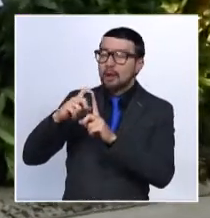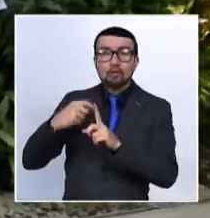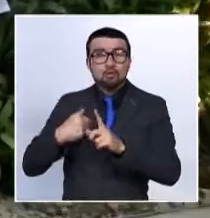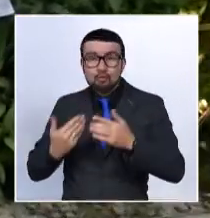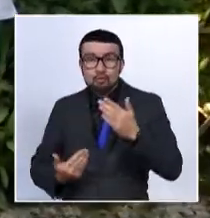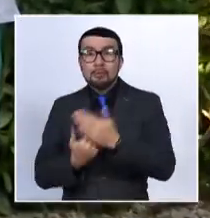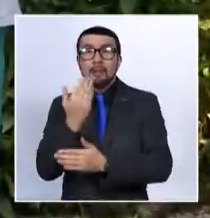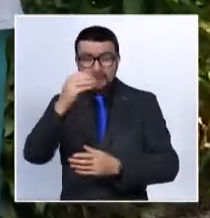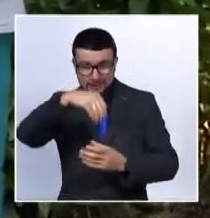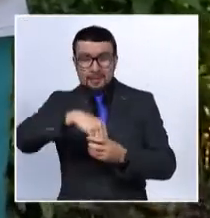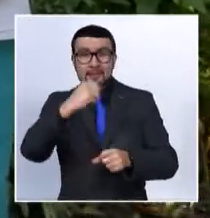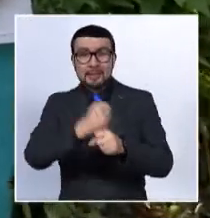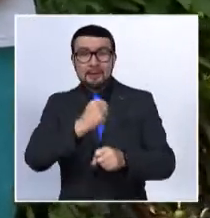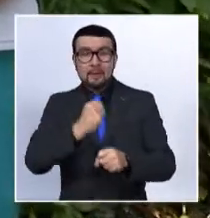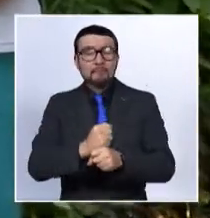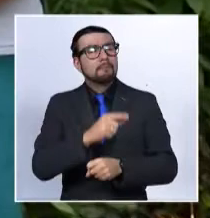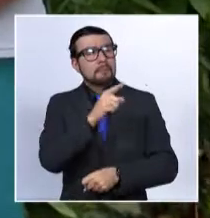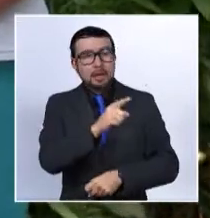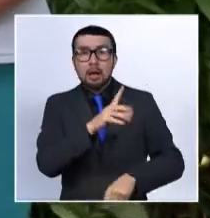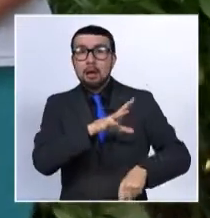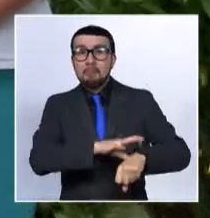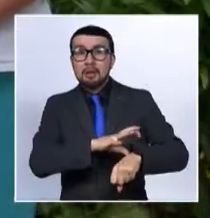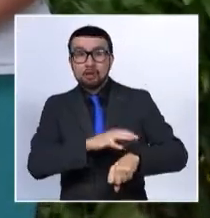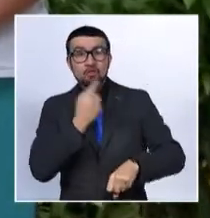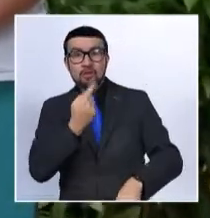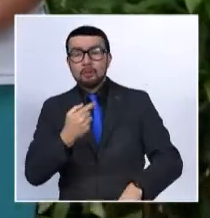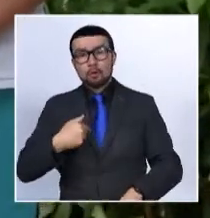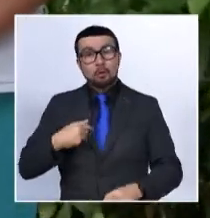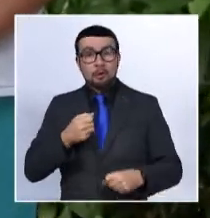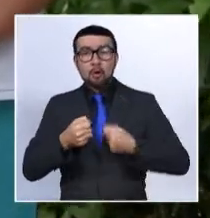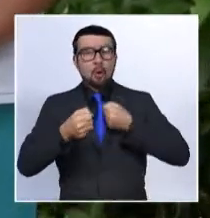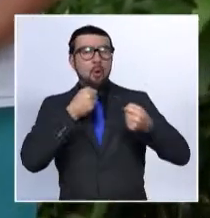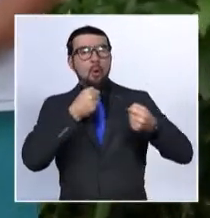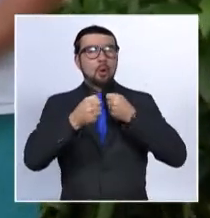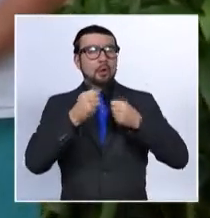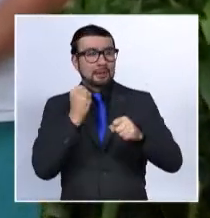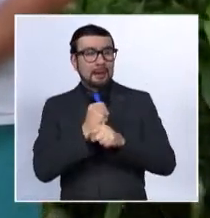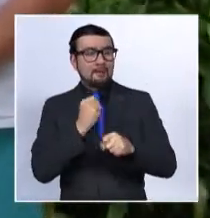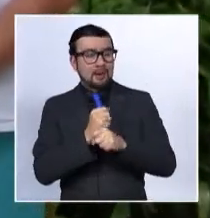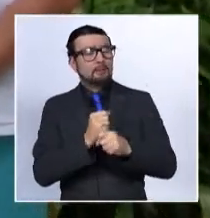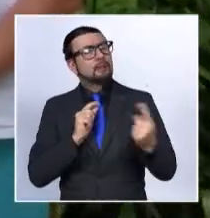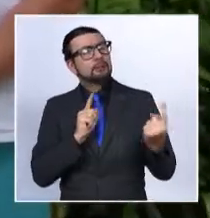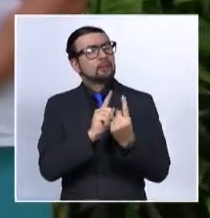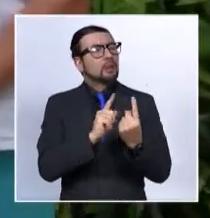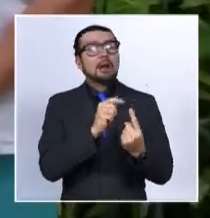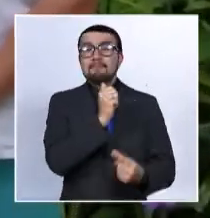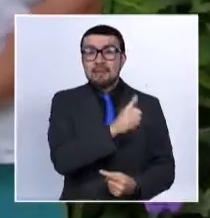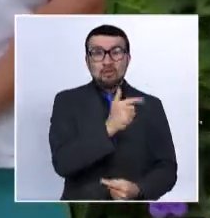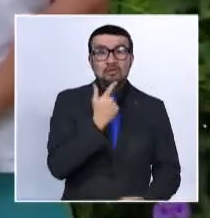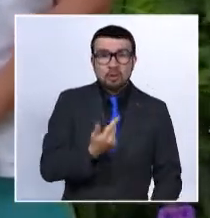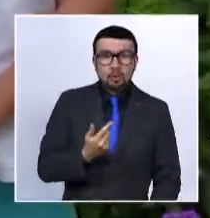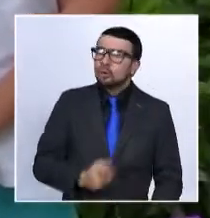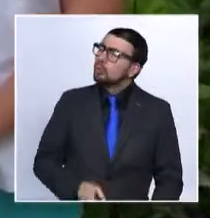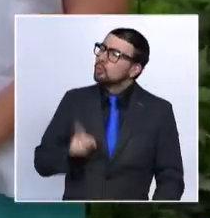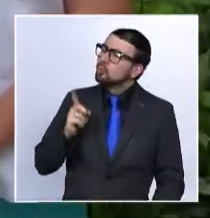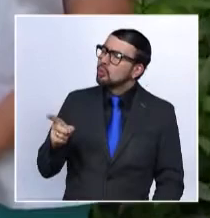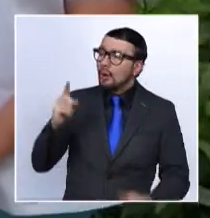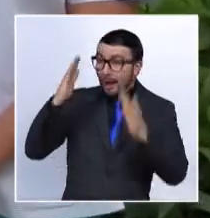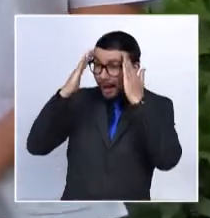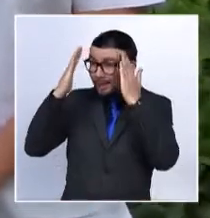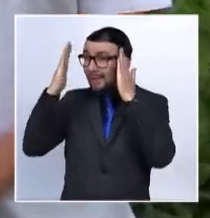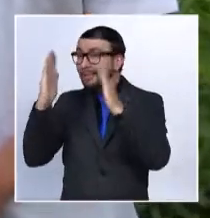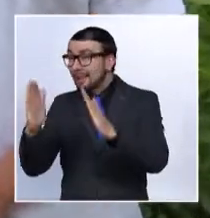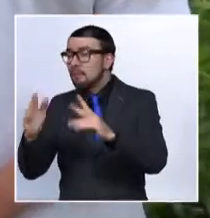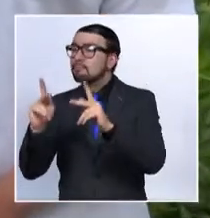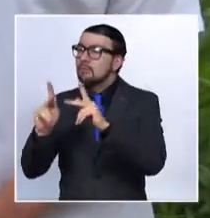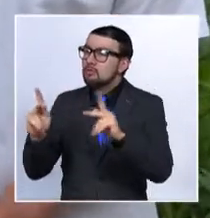en Parque de la Salud que el médico me dijo cuando me estaba haciendo la entrevista para trabajar con él y me dijo: si tú vas a atender a los pacientes como